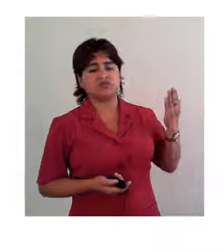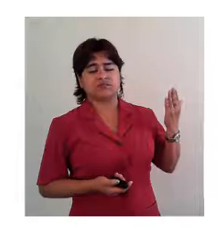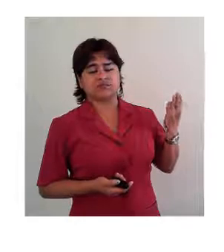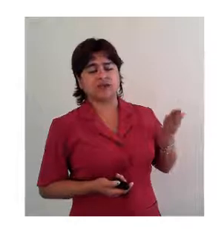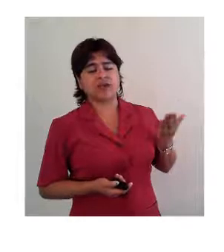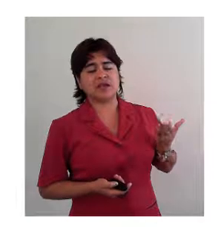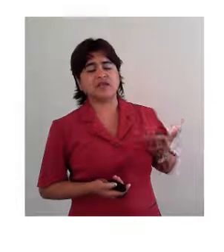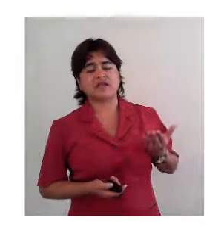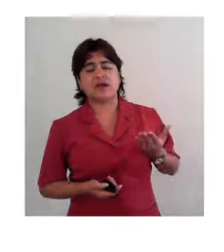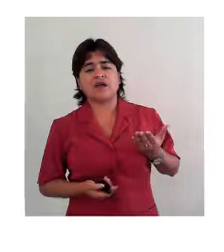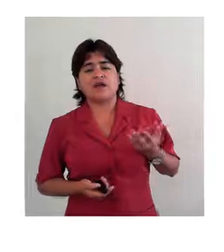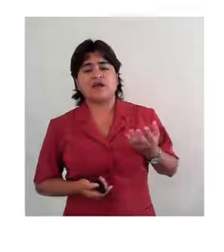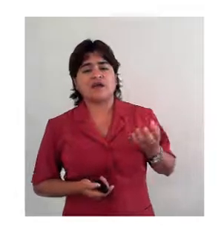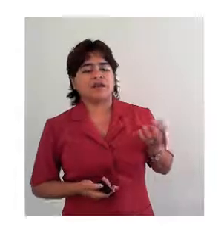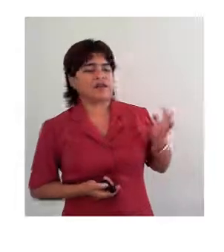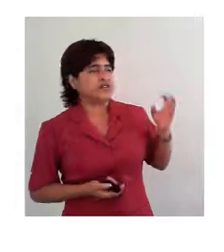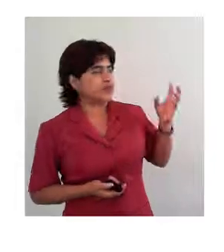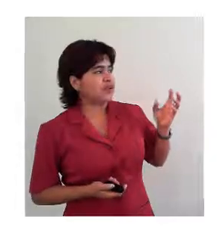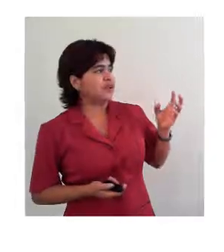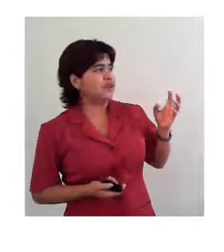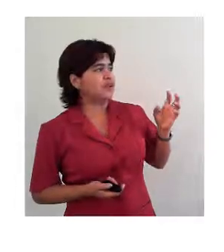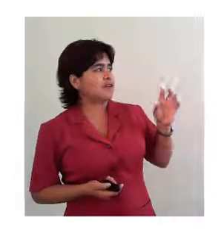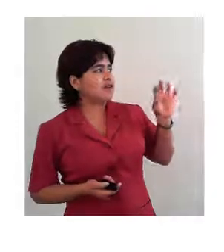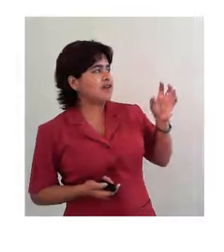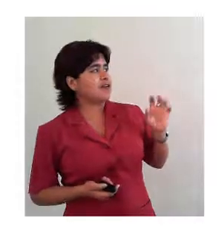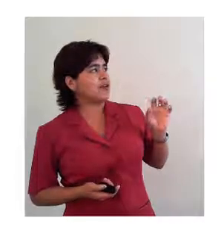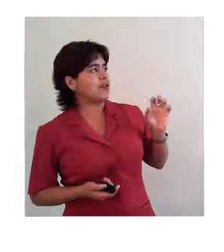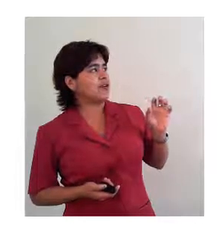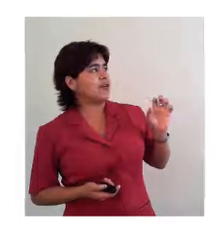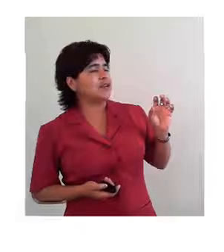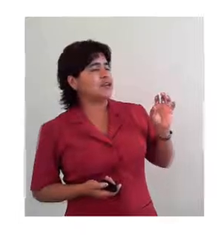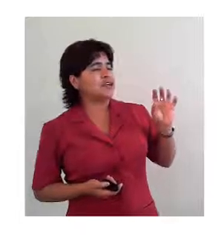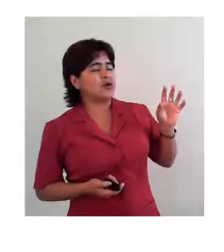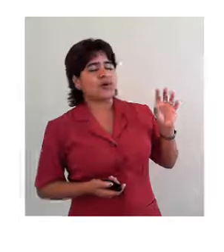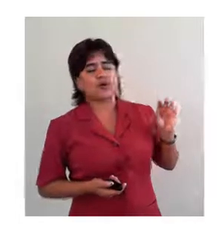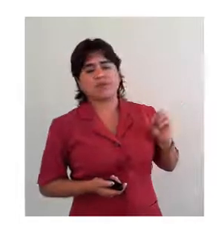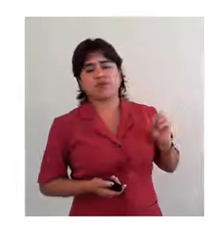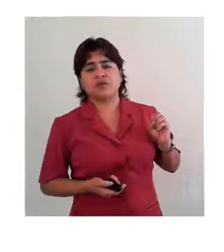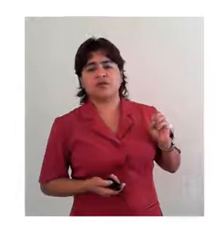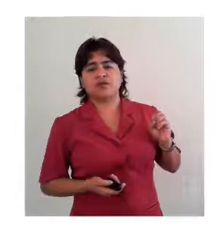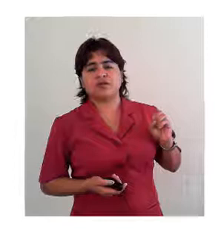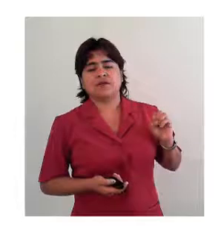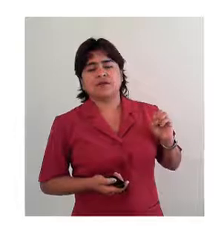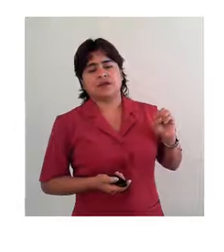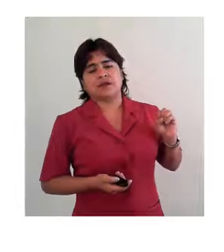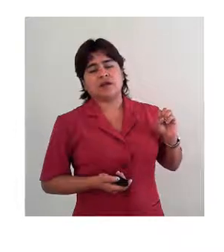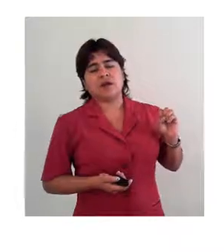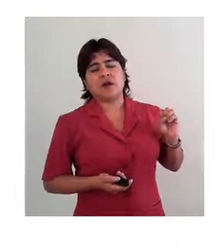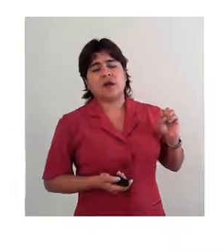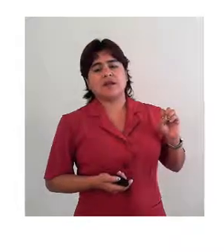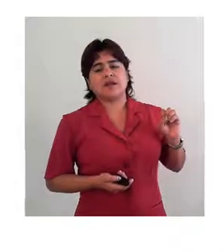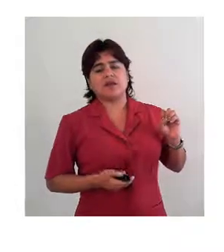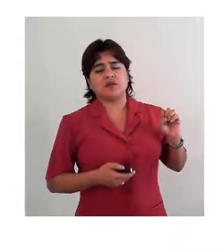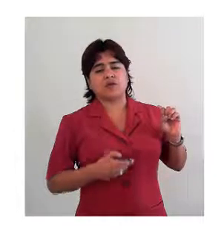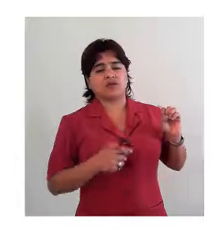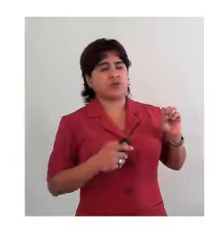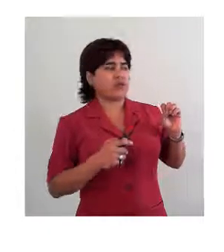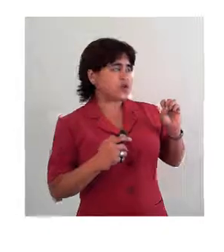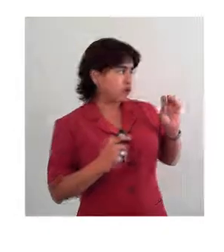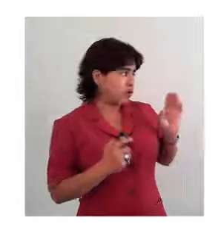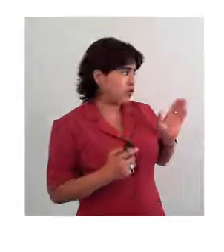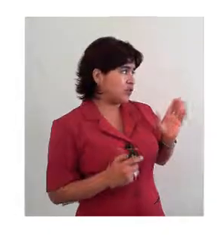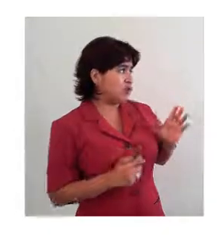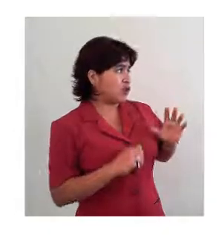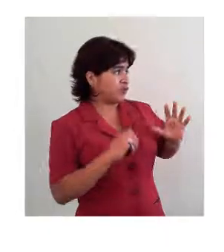Luminoso, y ahí está el personaje clave que se logró capturar y en el cual